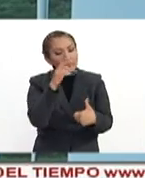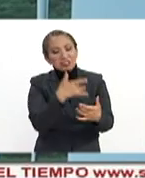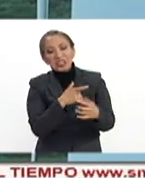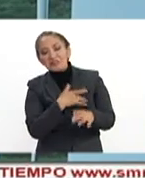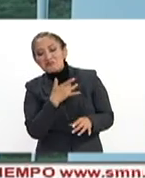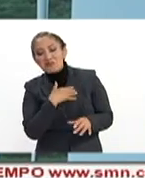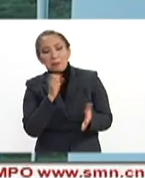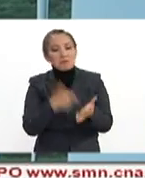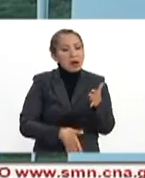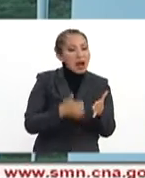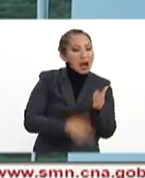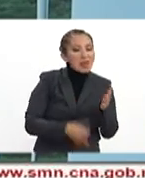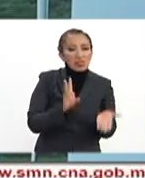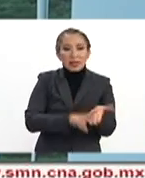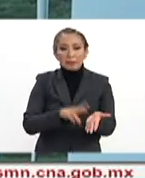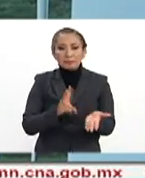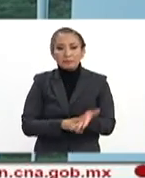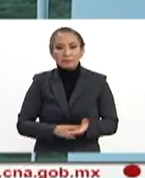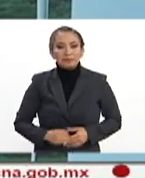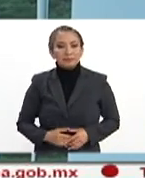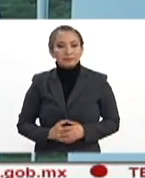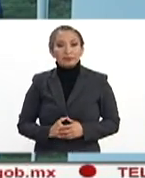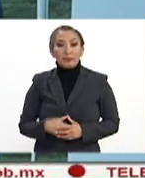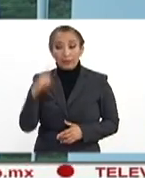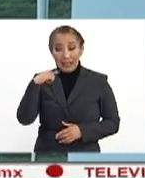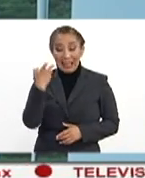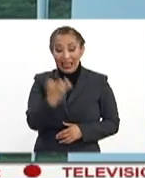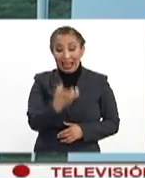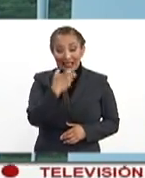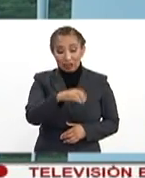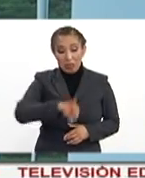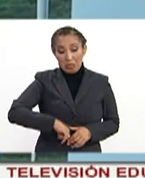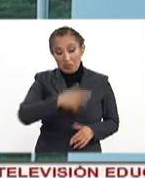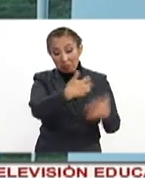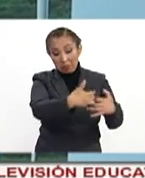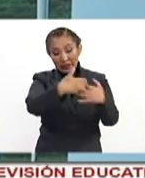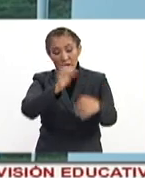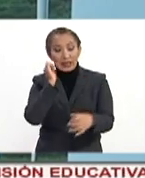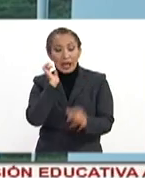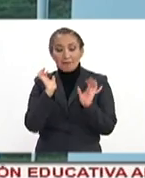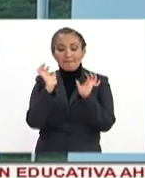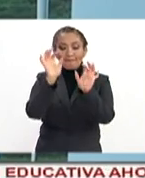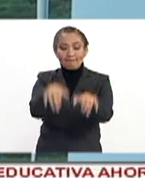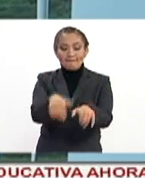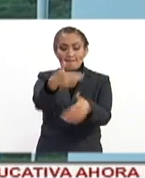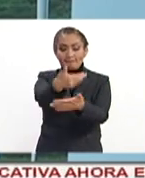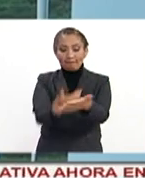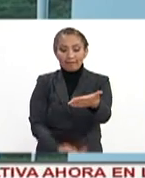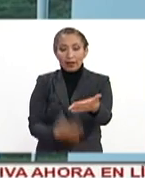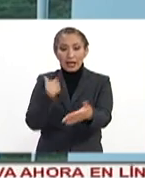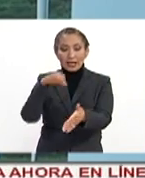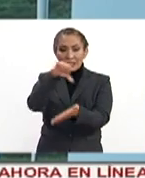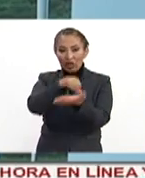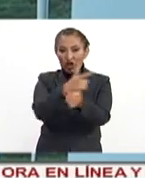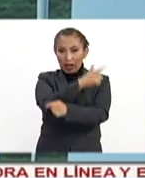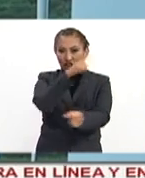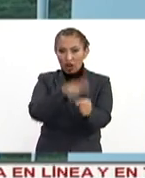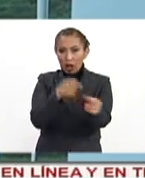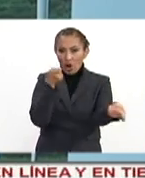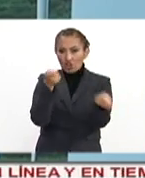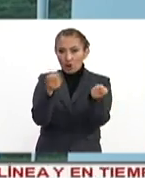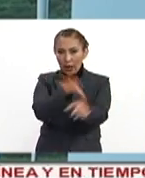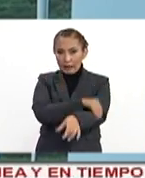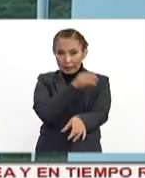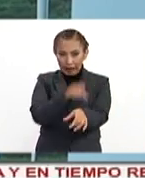de obtener mejores costos. Para ello, los interesados deberán inscribirse ante el Centro Nacional de Control